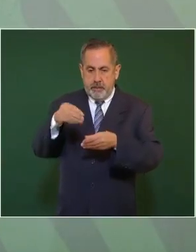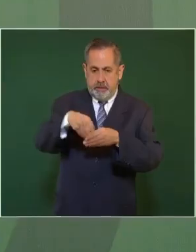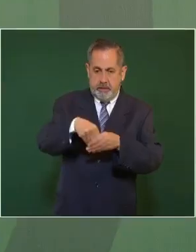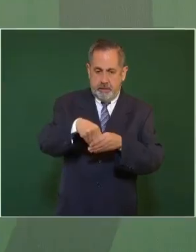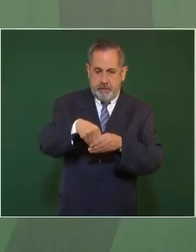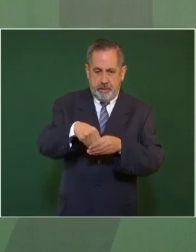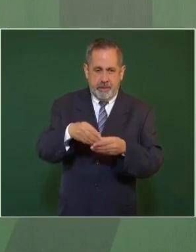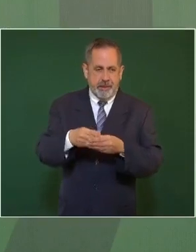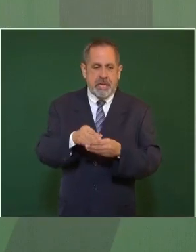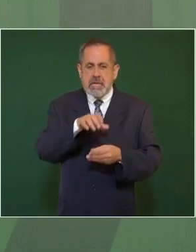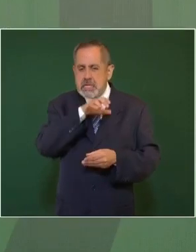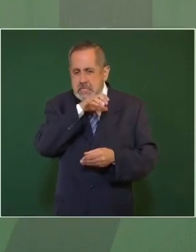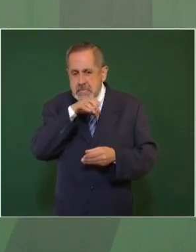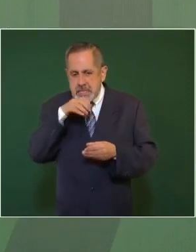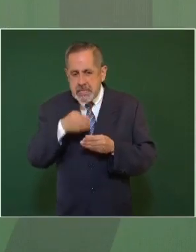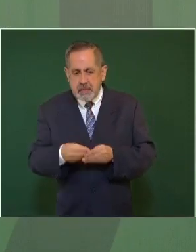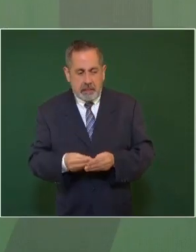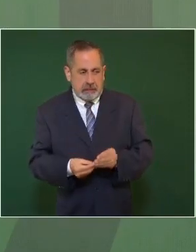Le dicen chayote,